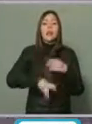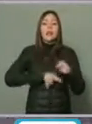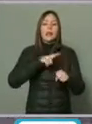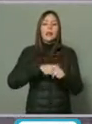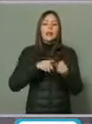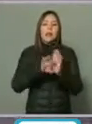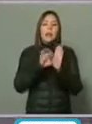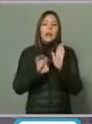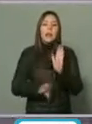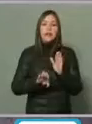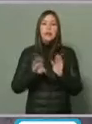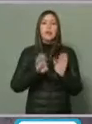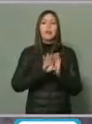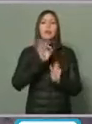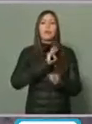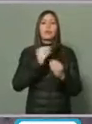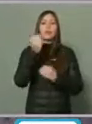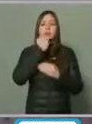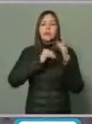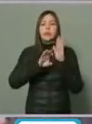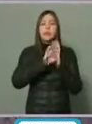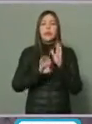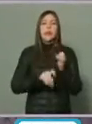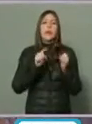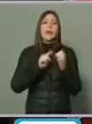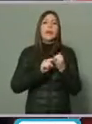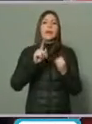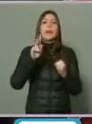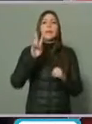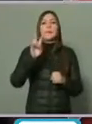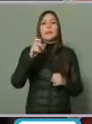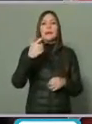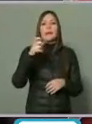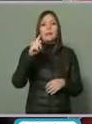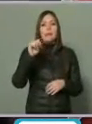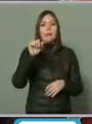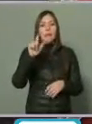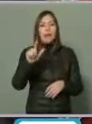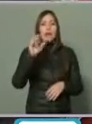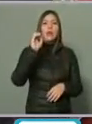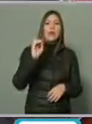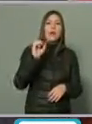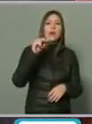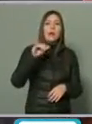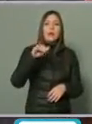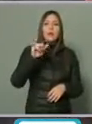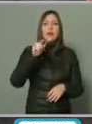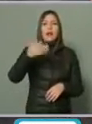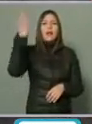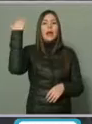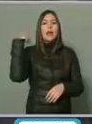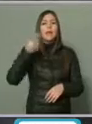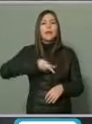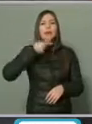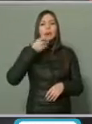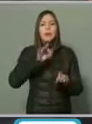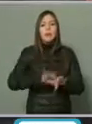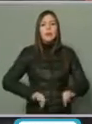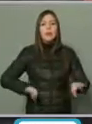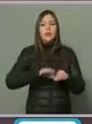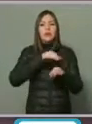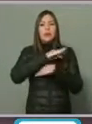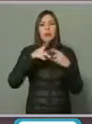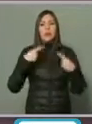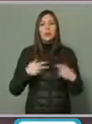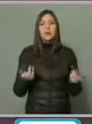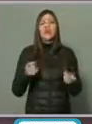decir, por su origen las podemos obtener de proteína vegetal o animal. Por ahí una pregunta muy importante también para el público